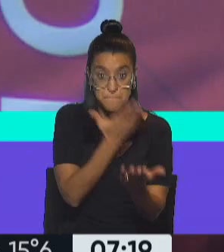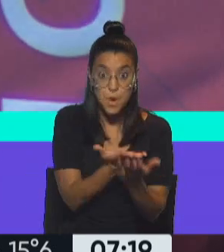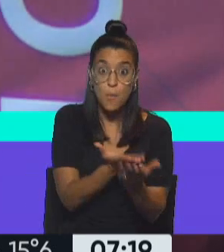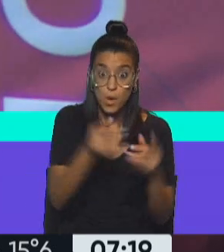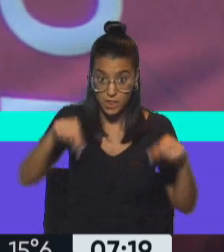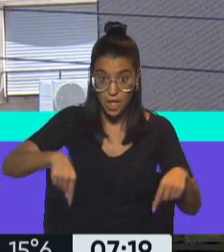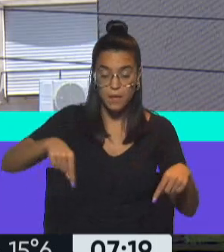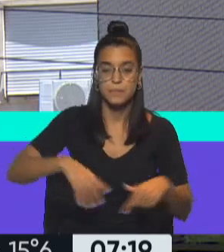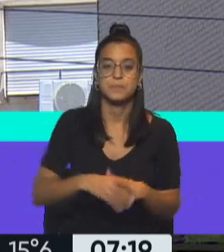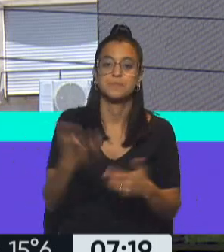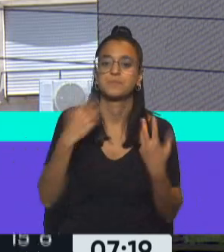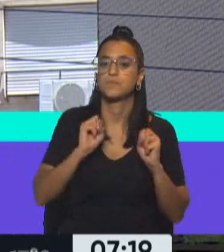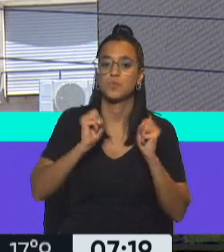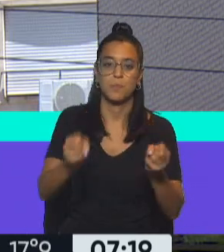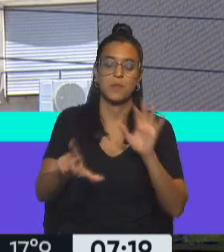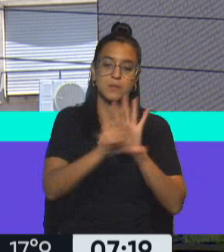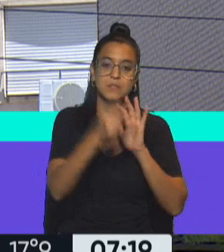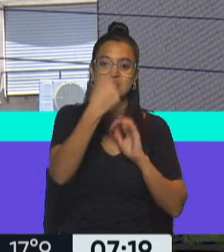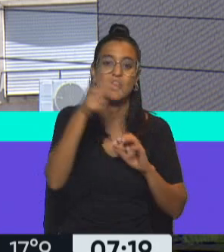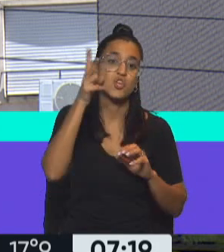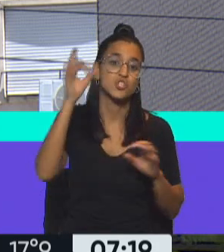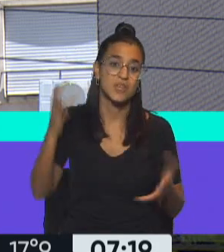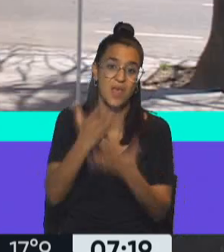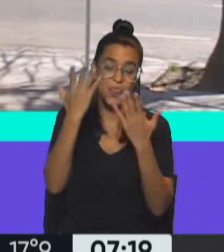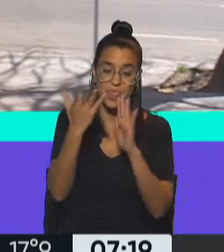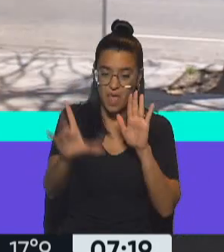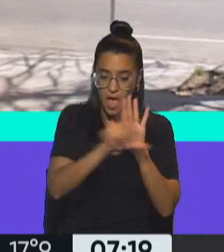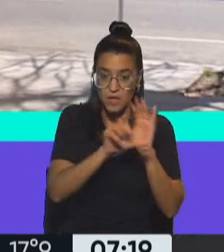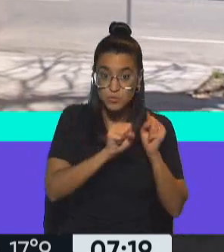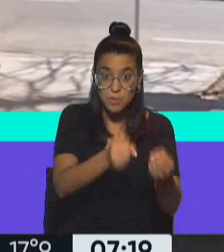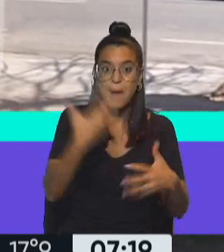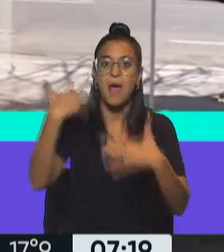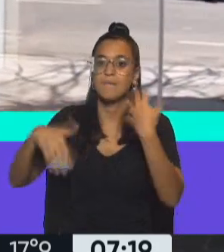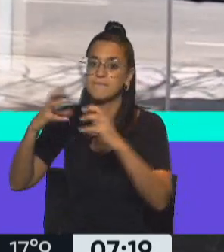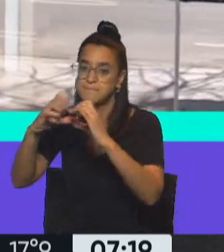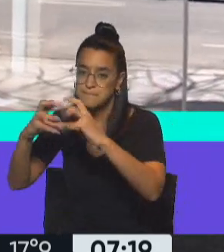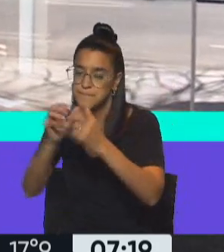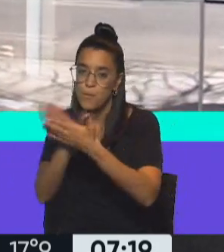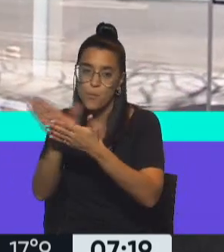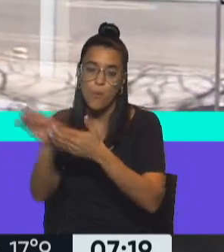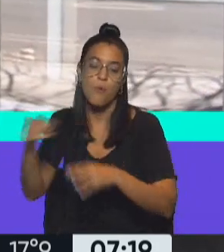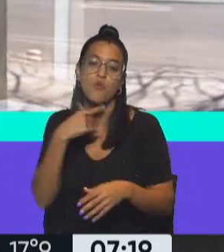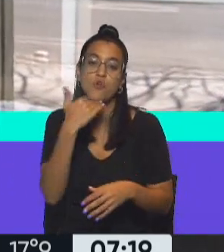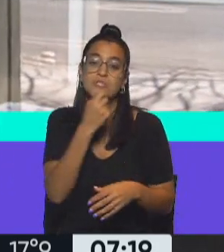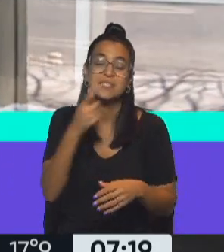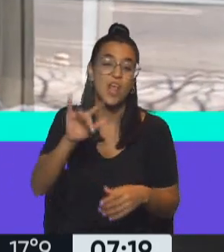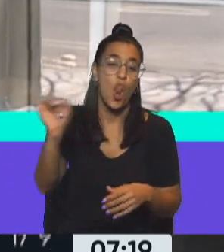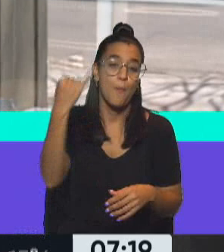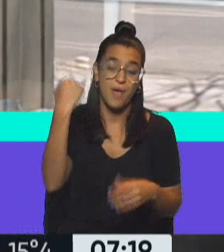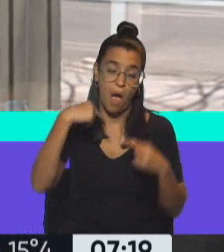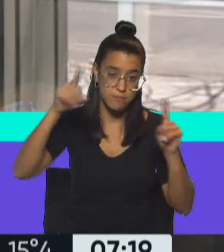este sentido, suspender la ley por 180 días para acelerar el nuevo tratamiento. No sé si sería lo más